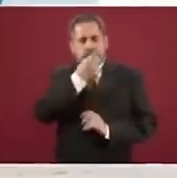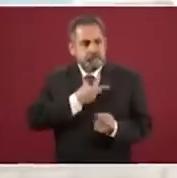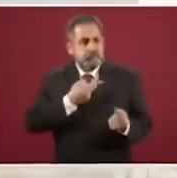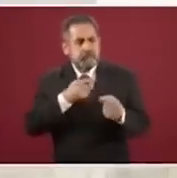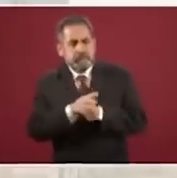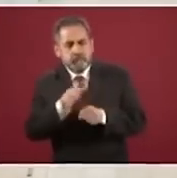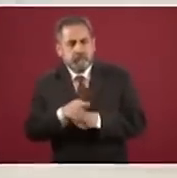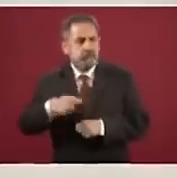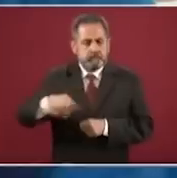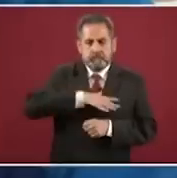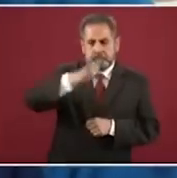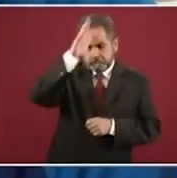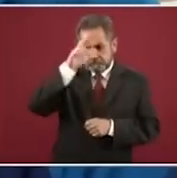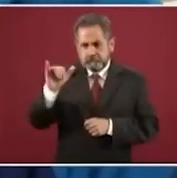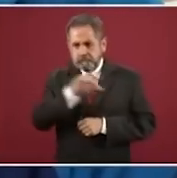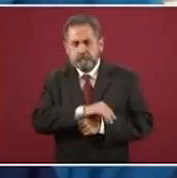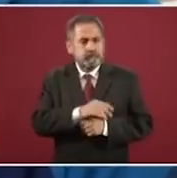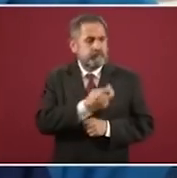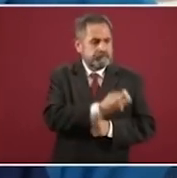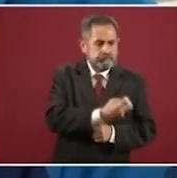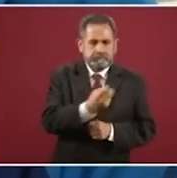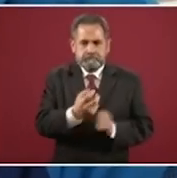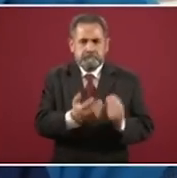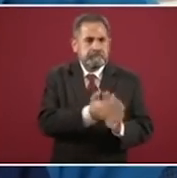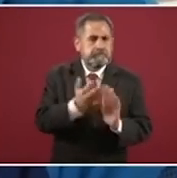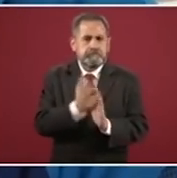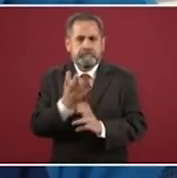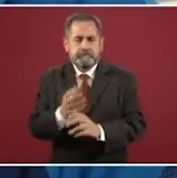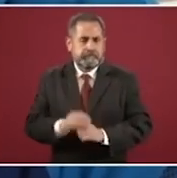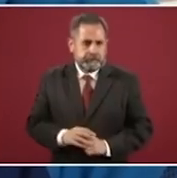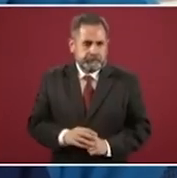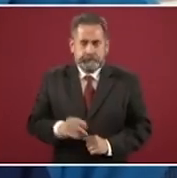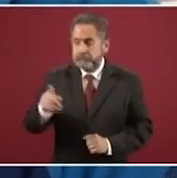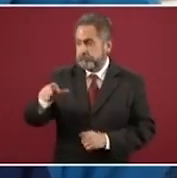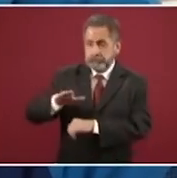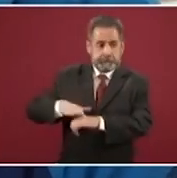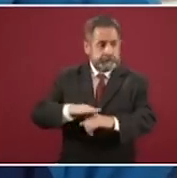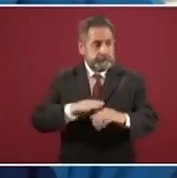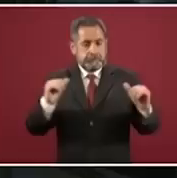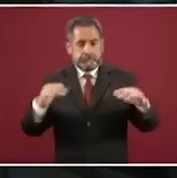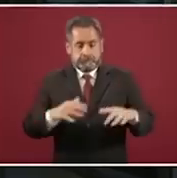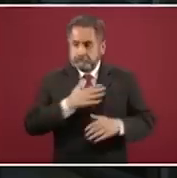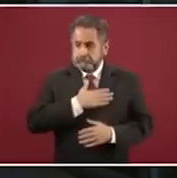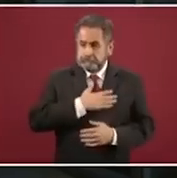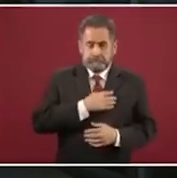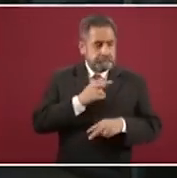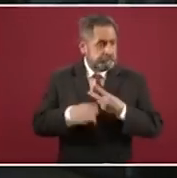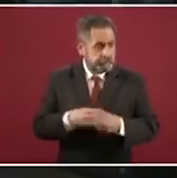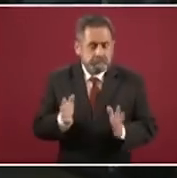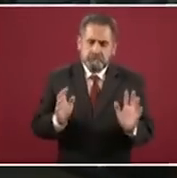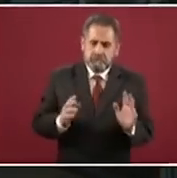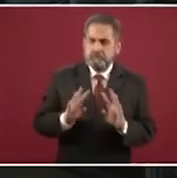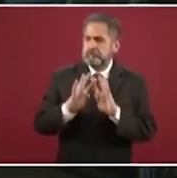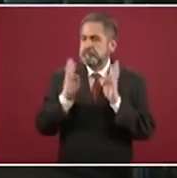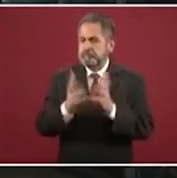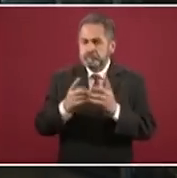y cuál no se va a hacer. Hubo una asamblea y pues estuvimos checando ahí con la